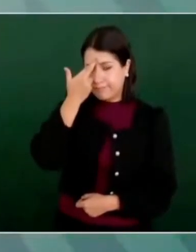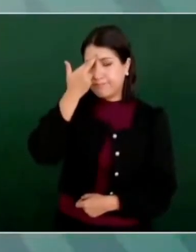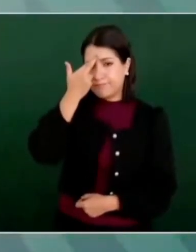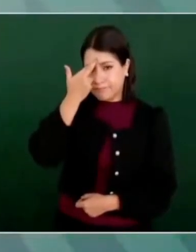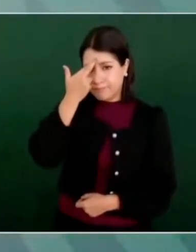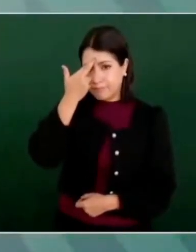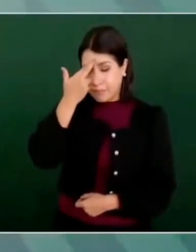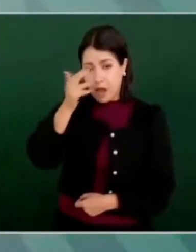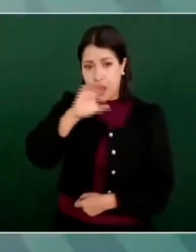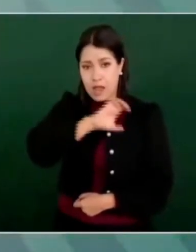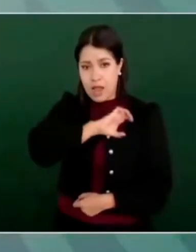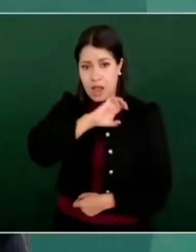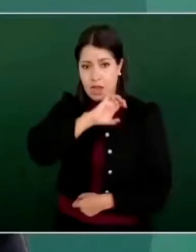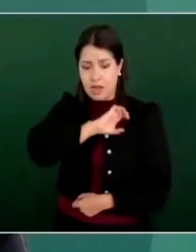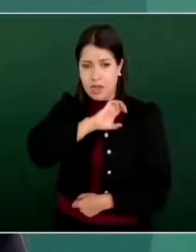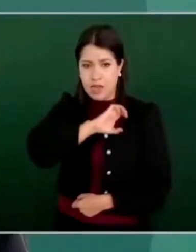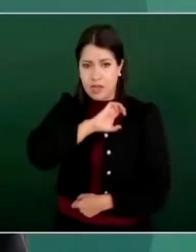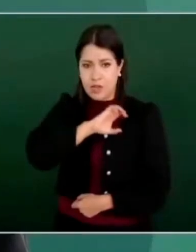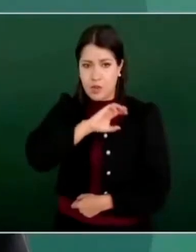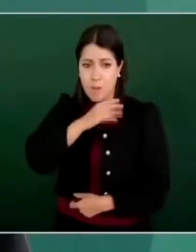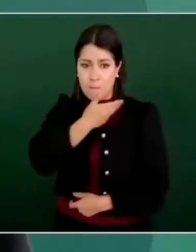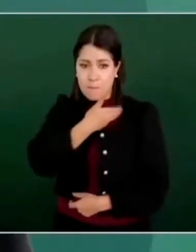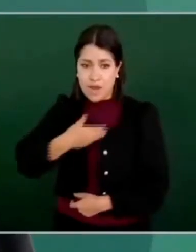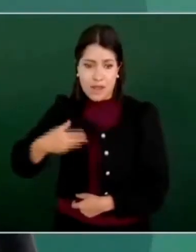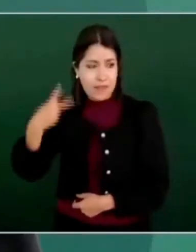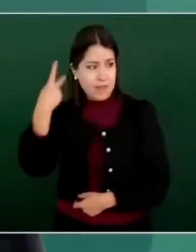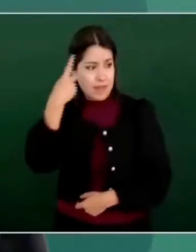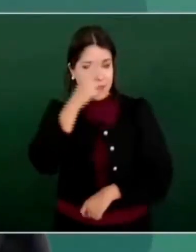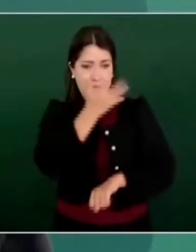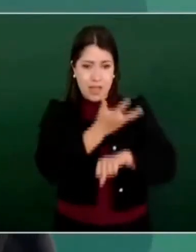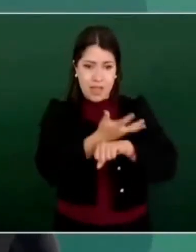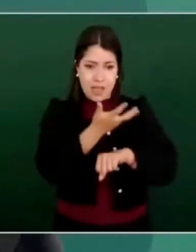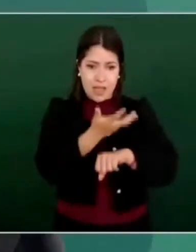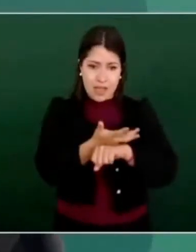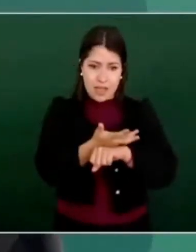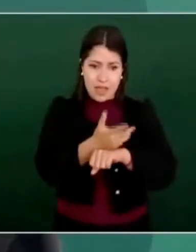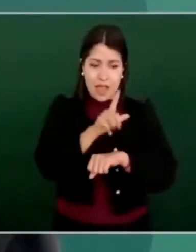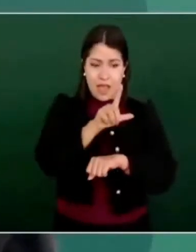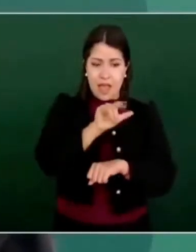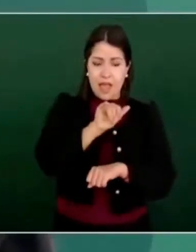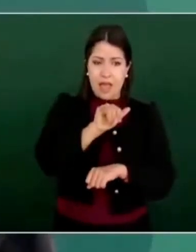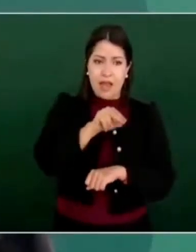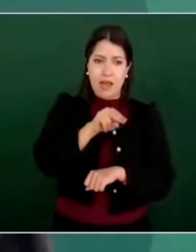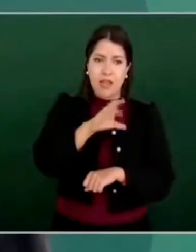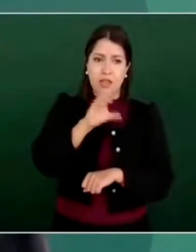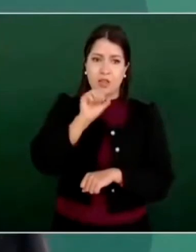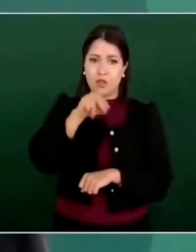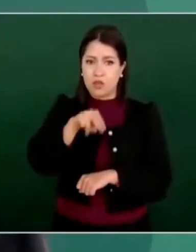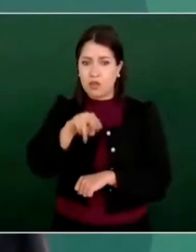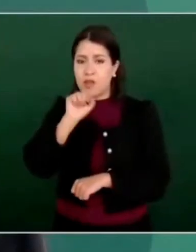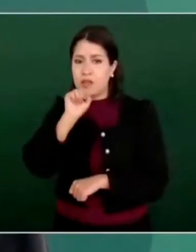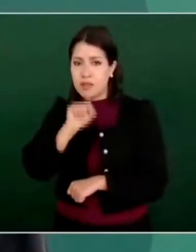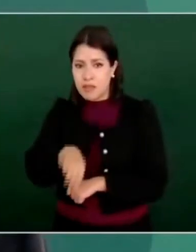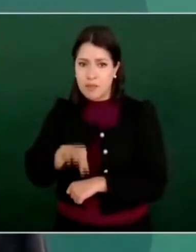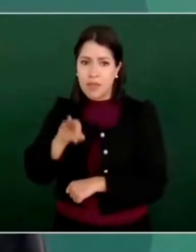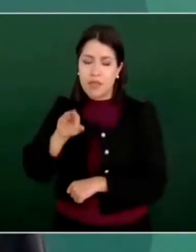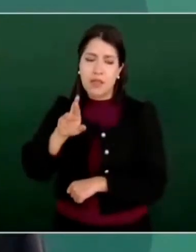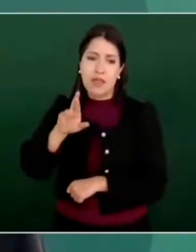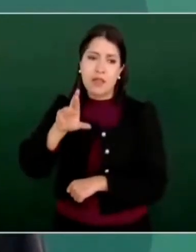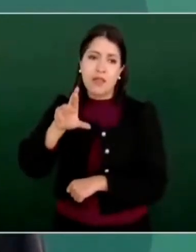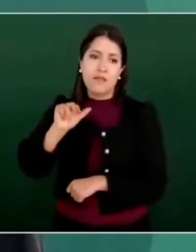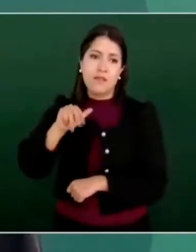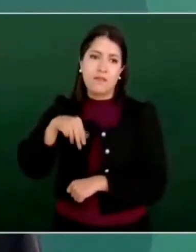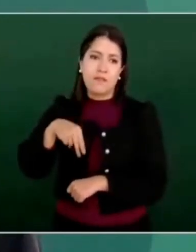con afecto de Estados Unidos. Abraham Lincoln, que fue republicano, y Franklin Delano